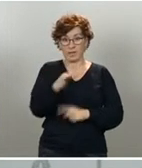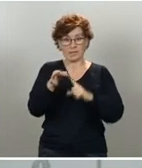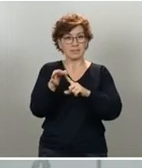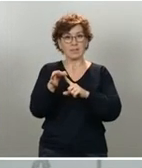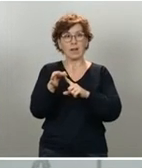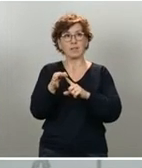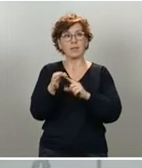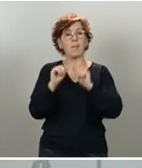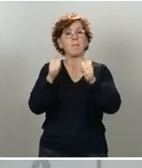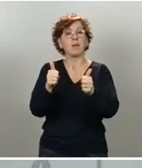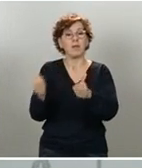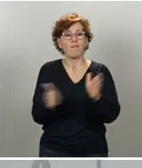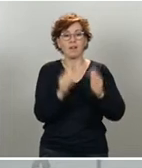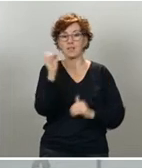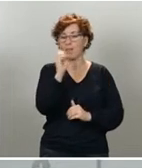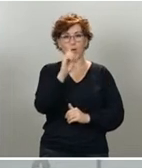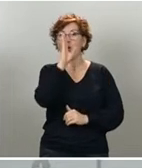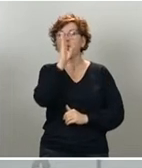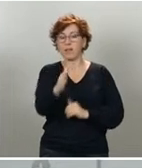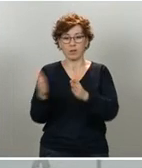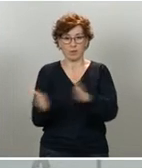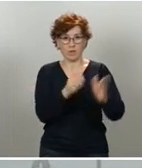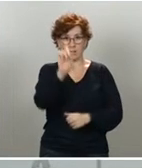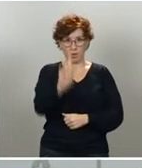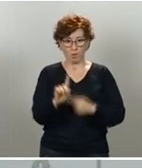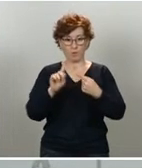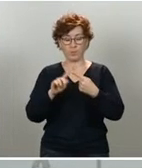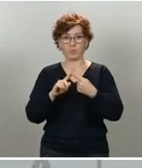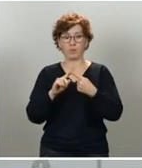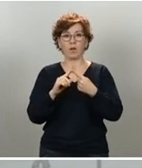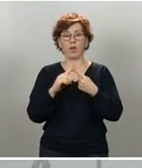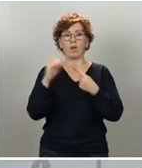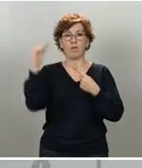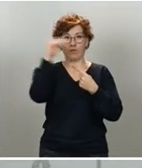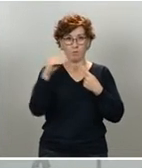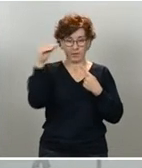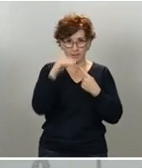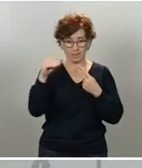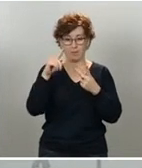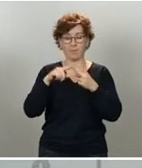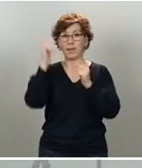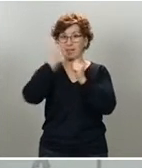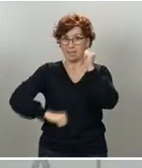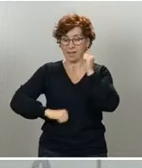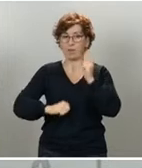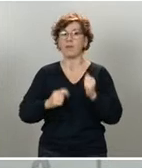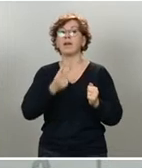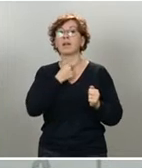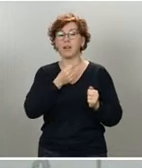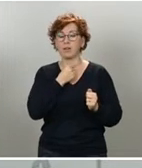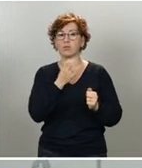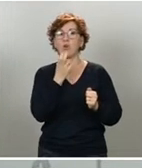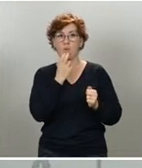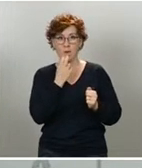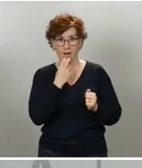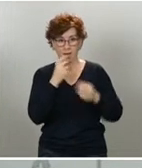a la fase 1. Estas islas son la isla de Formentera, la de El Hierro, la Graciosa y la Gomera, una